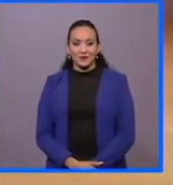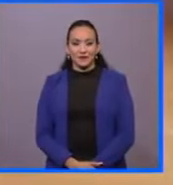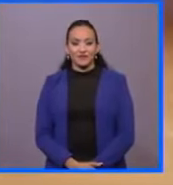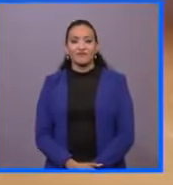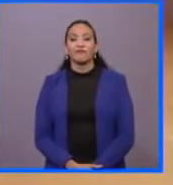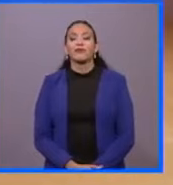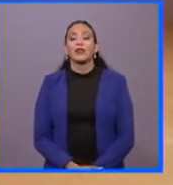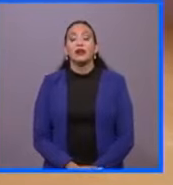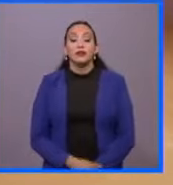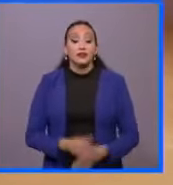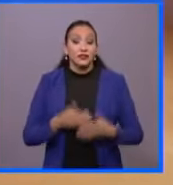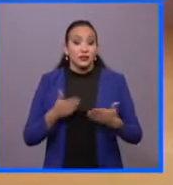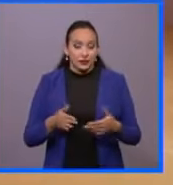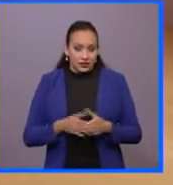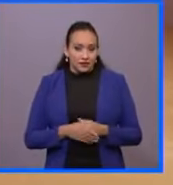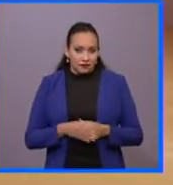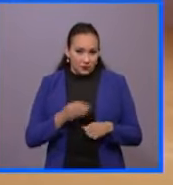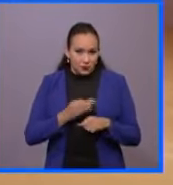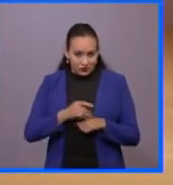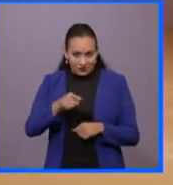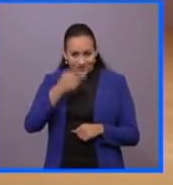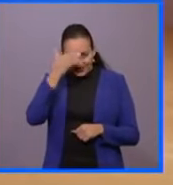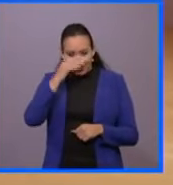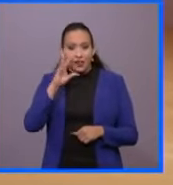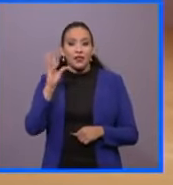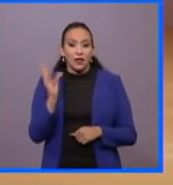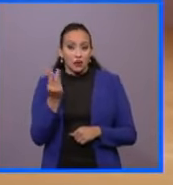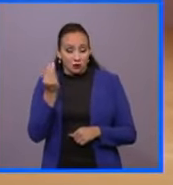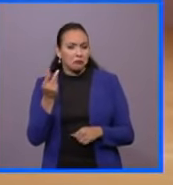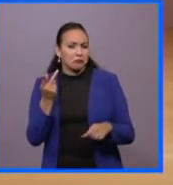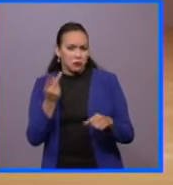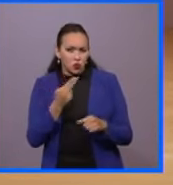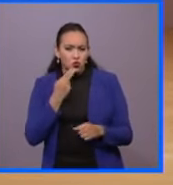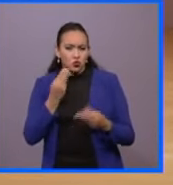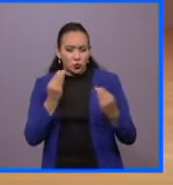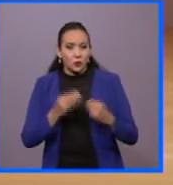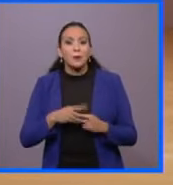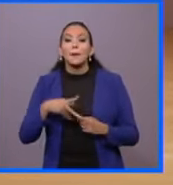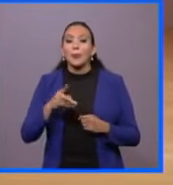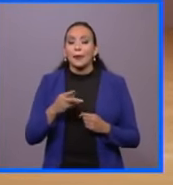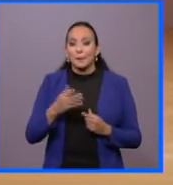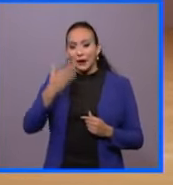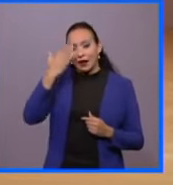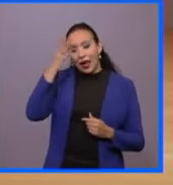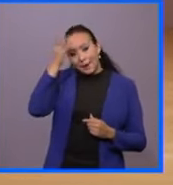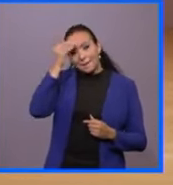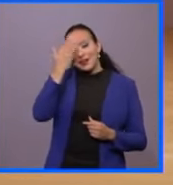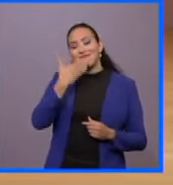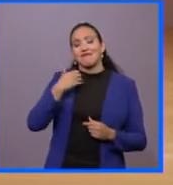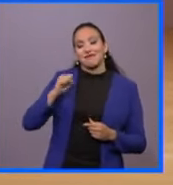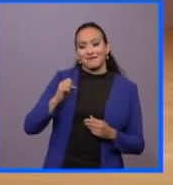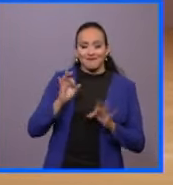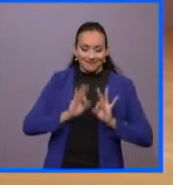Y en una realidad en la que prevalece el manejo de las tecnologías, el desarrollo de habilidades es fundamental.